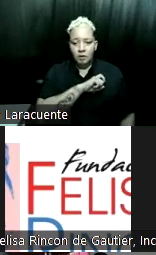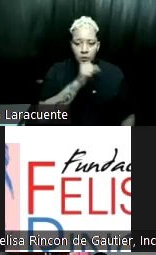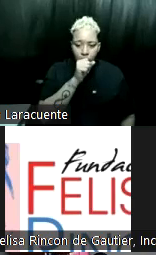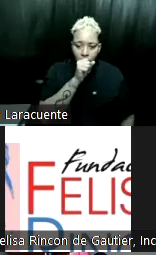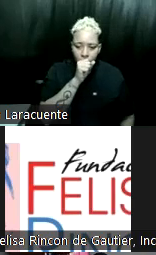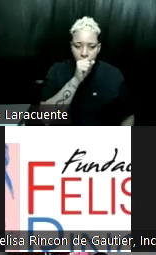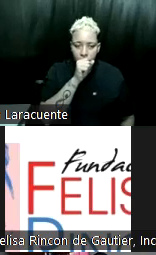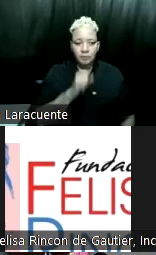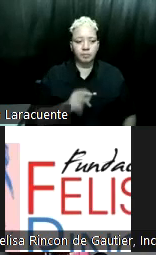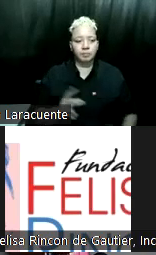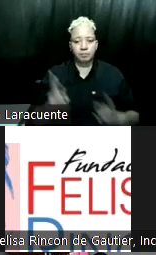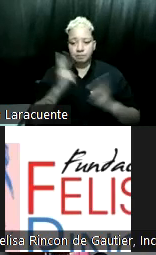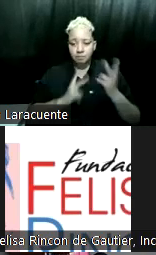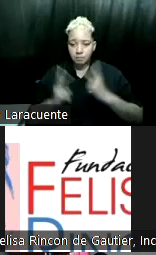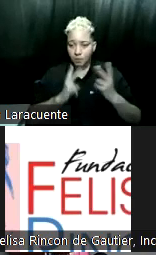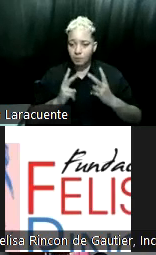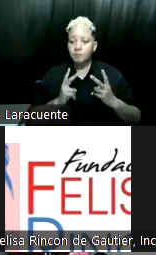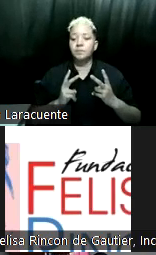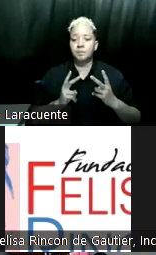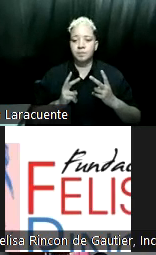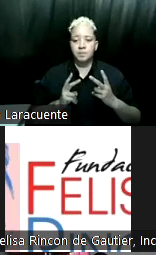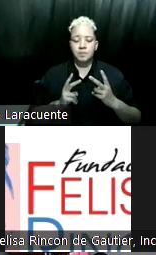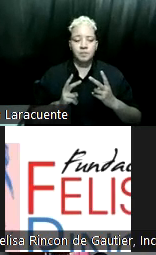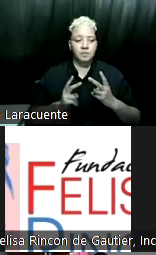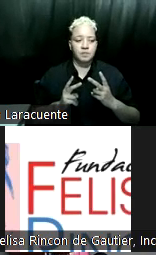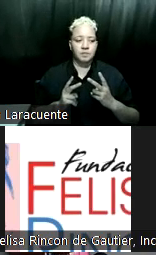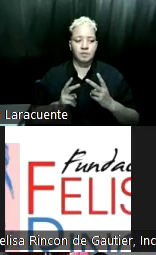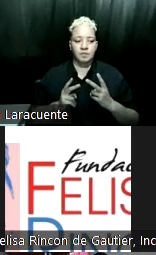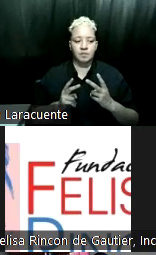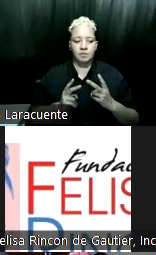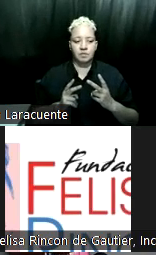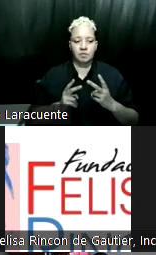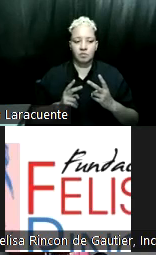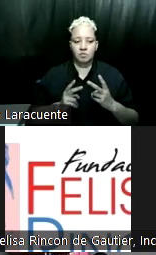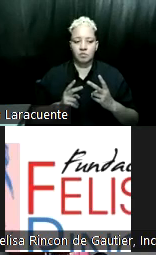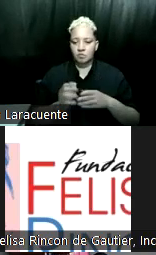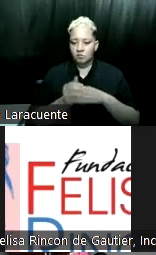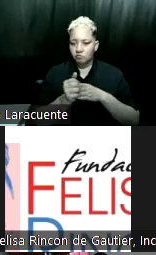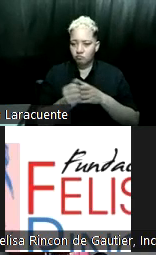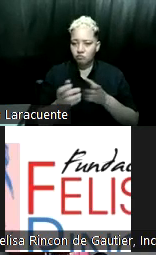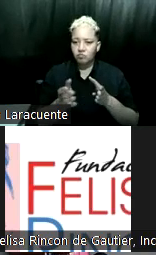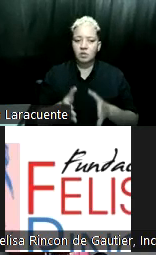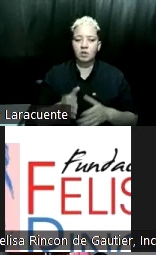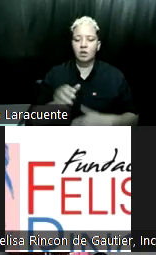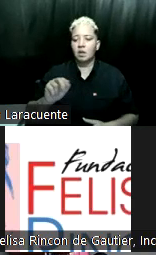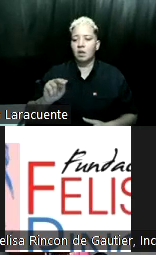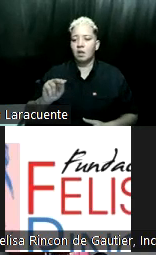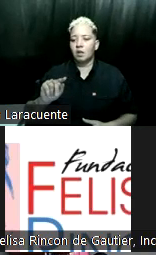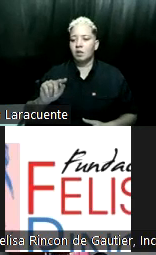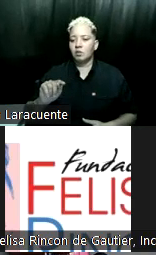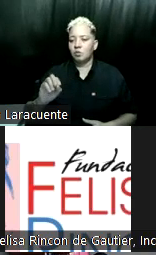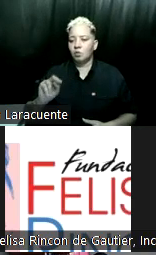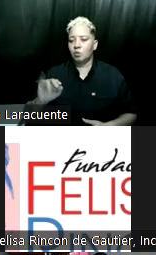nos visitó. eh, Eran dirigidos por el gran Antonio Díaz Miguel. El coach